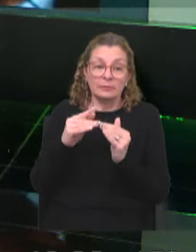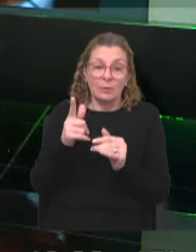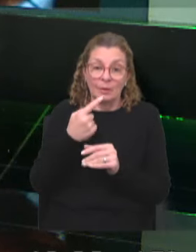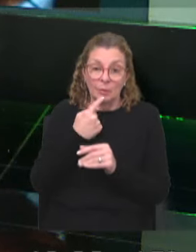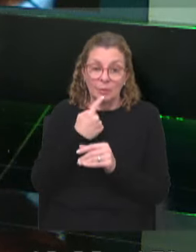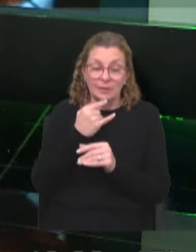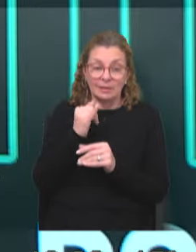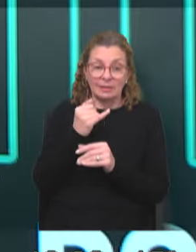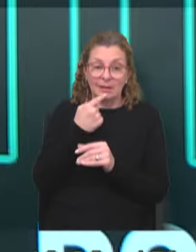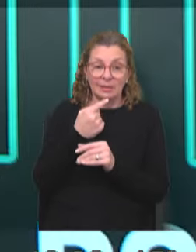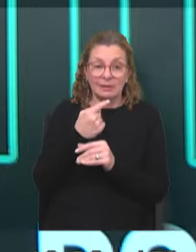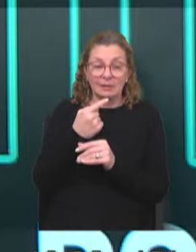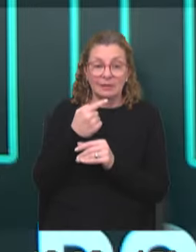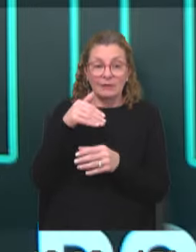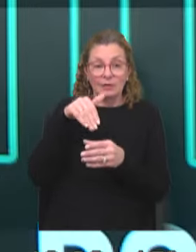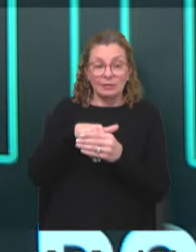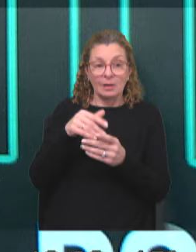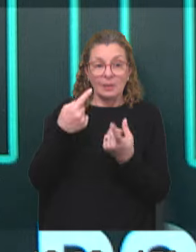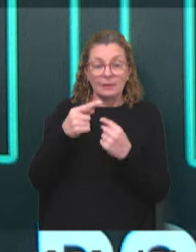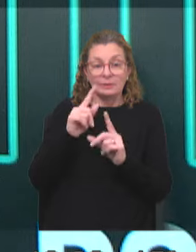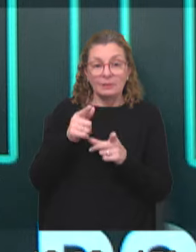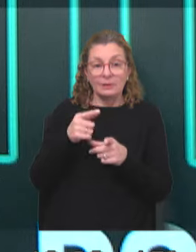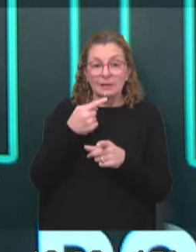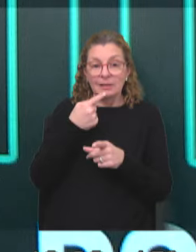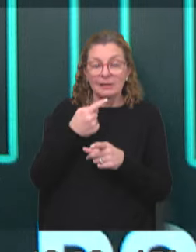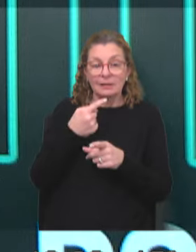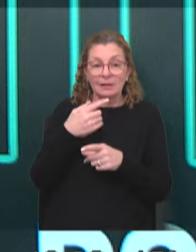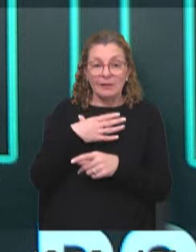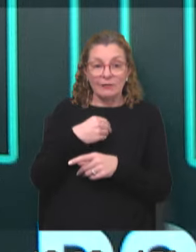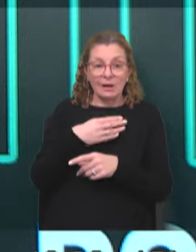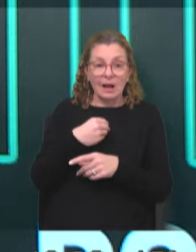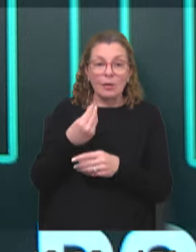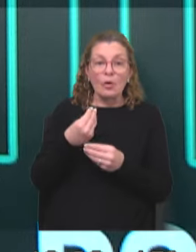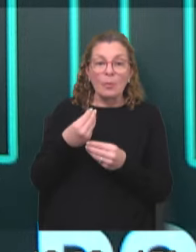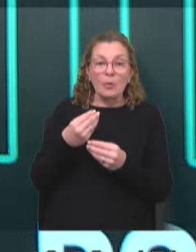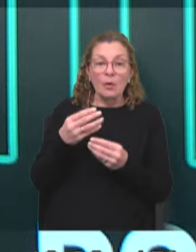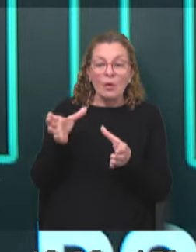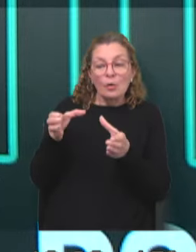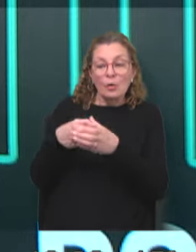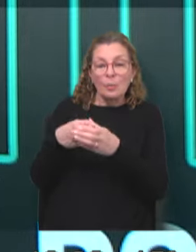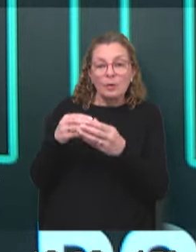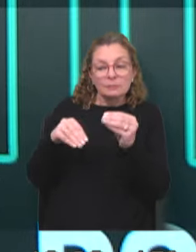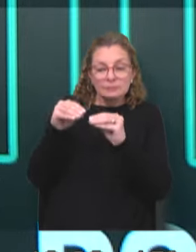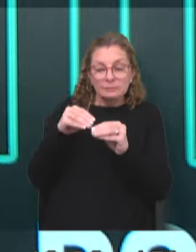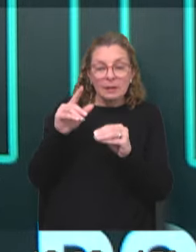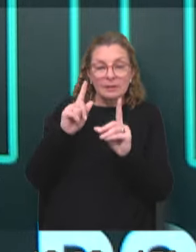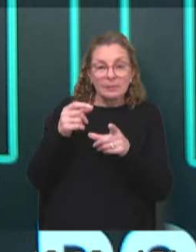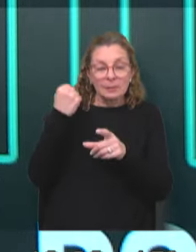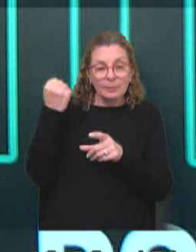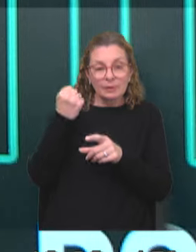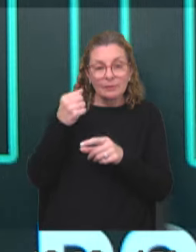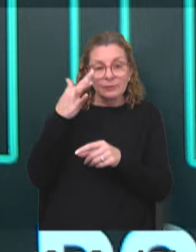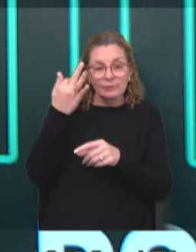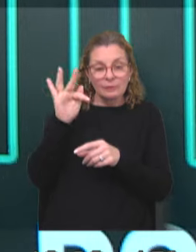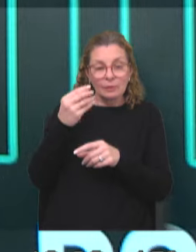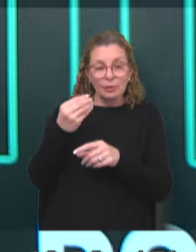si si es quien disputa el botag pero también la distancia que hay con respecto al partido nacional Cuál es la bancada que se arma Pero también es importante para el futuro